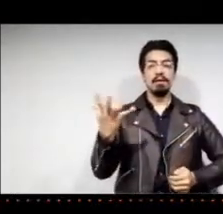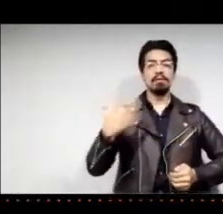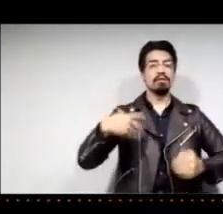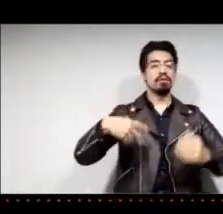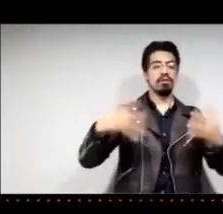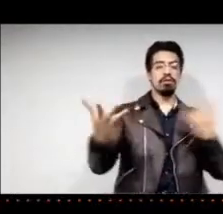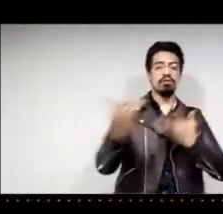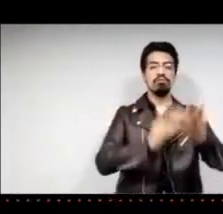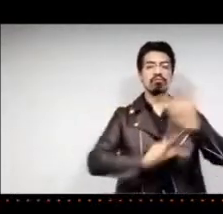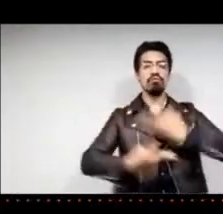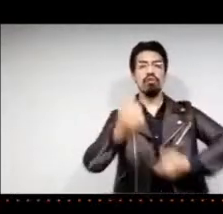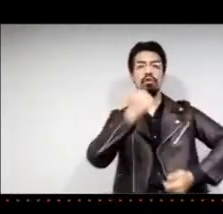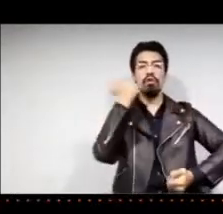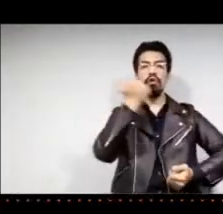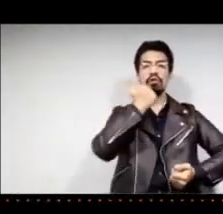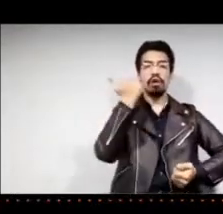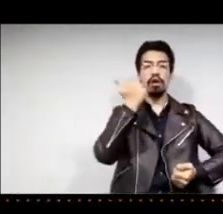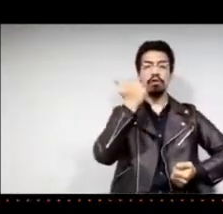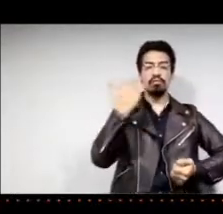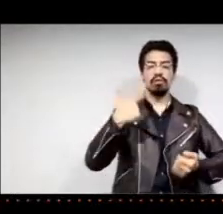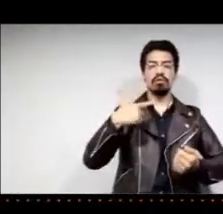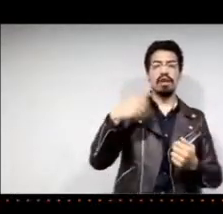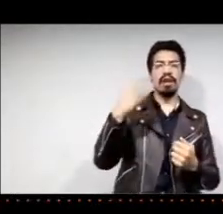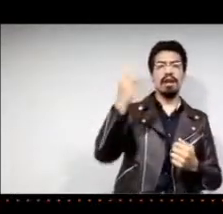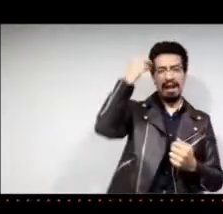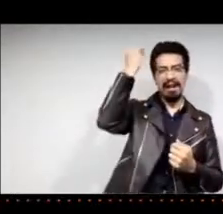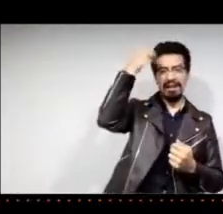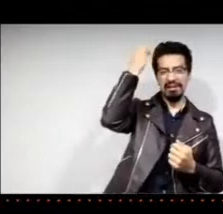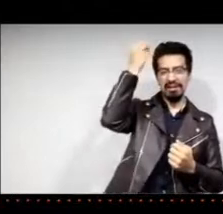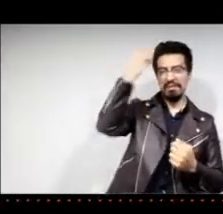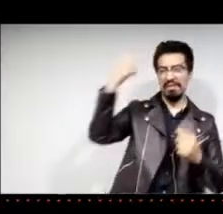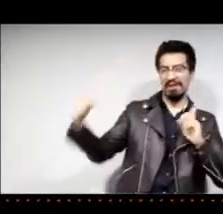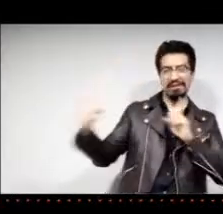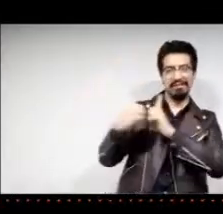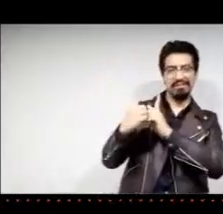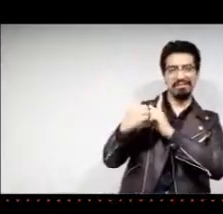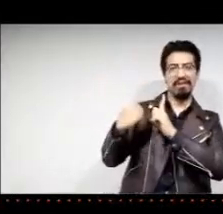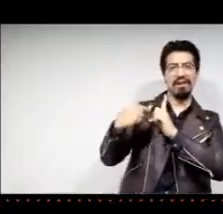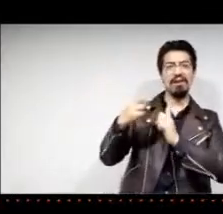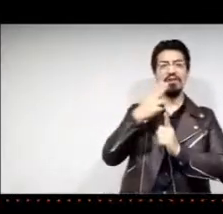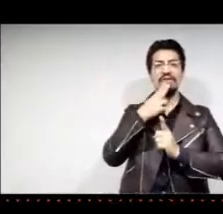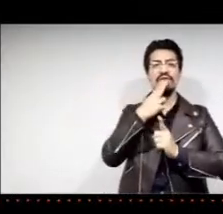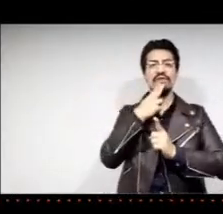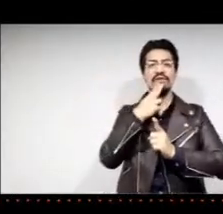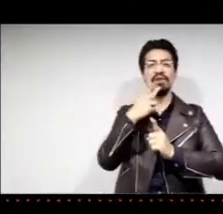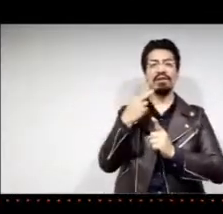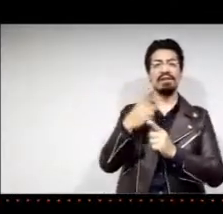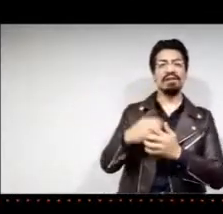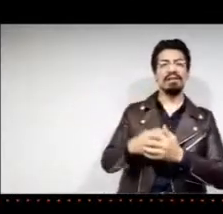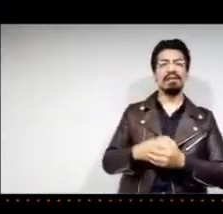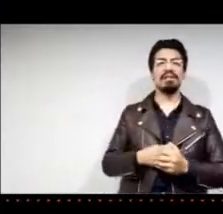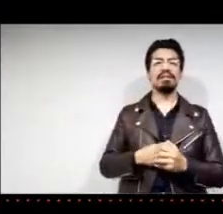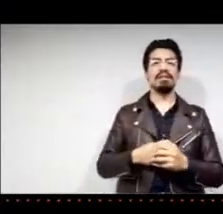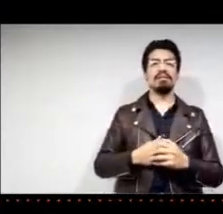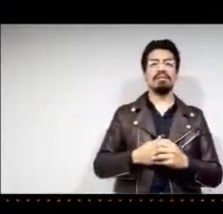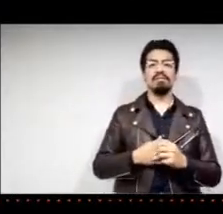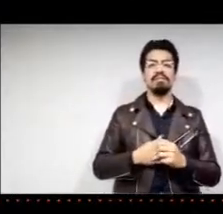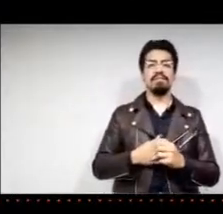son conmovedores los comentarios de los alumnos porque usan palabras para describir a sus maestros como guerreros,